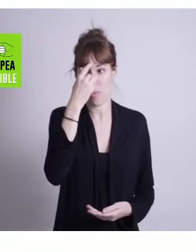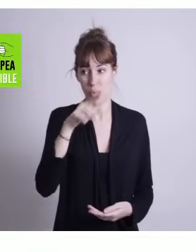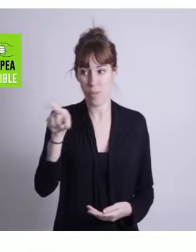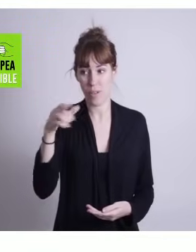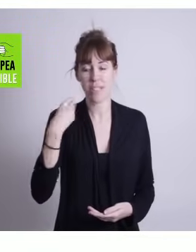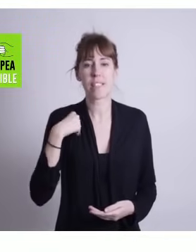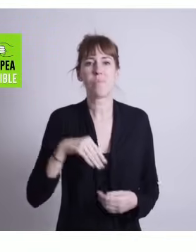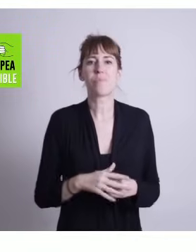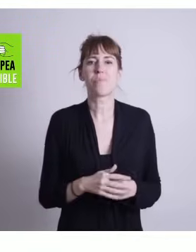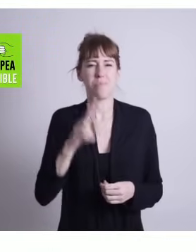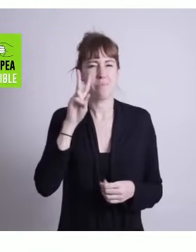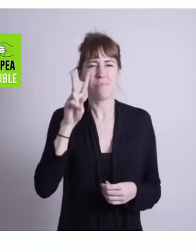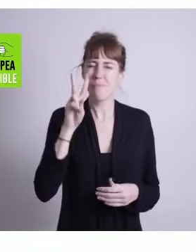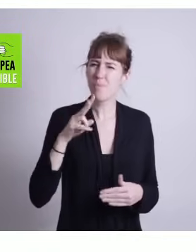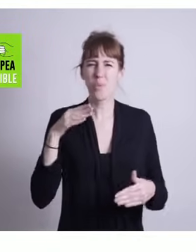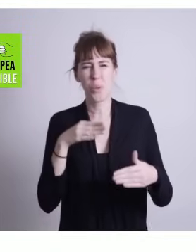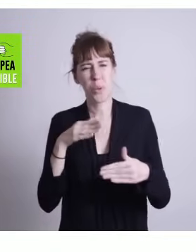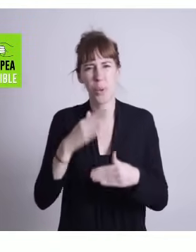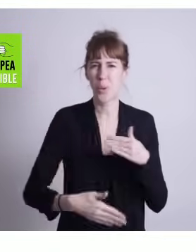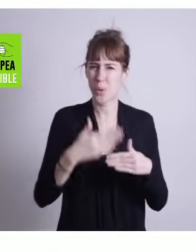Es una visión bastante limitada, como os decía.